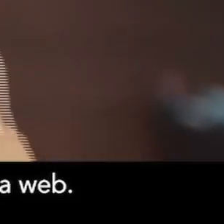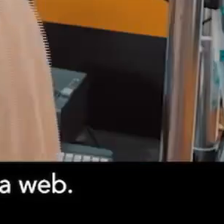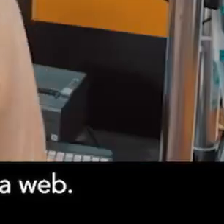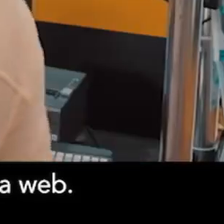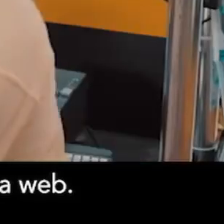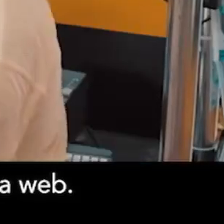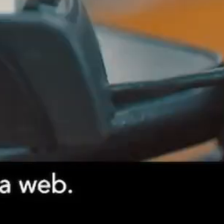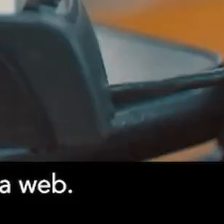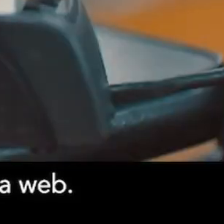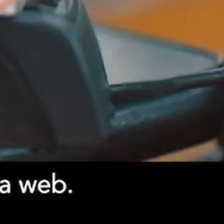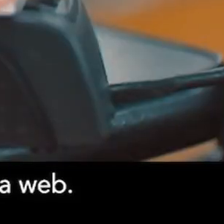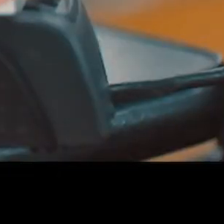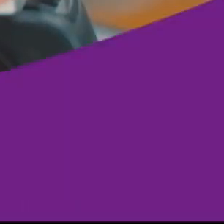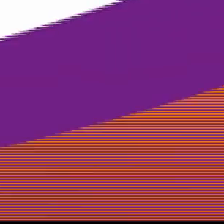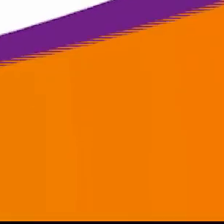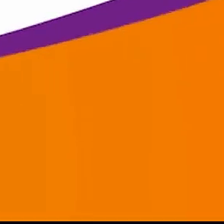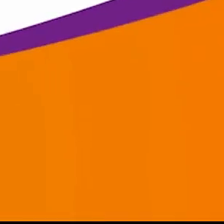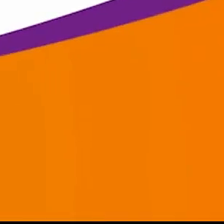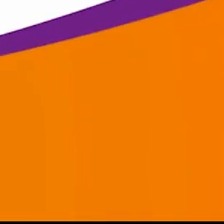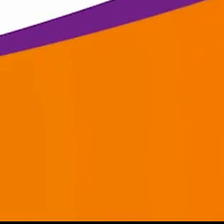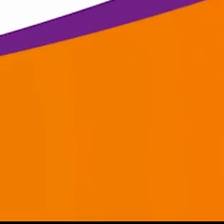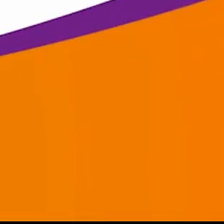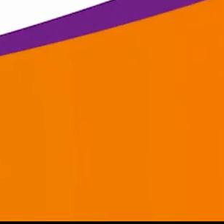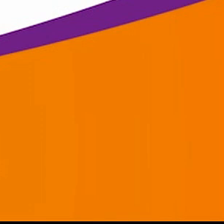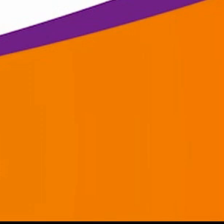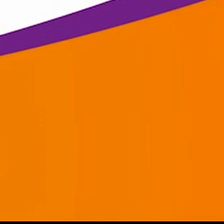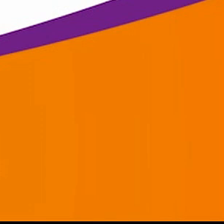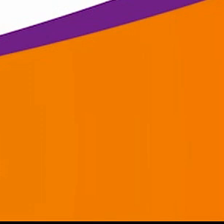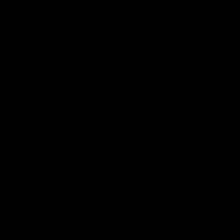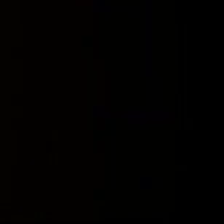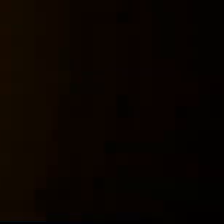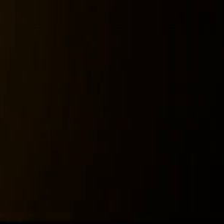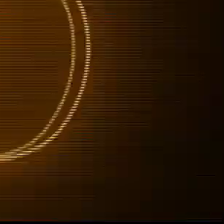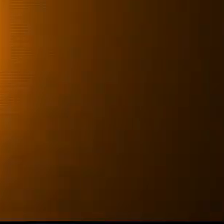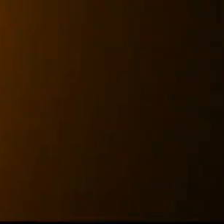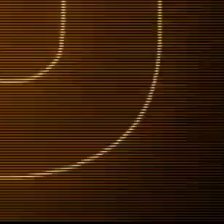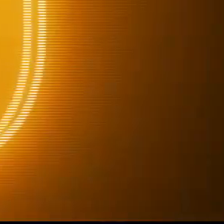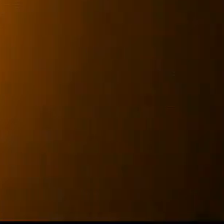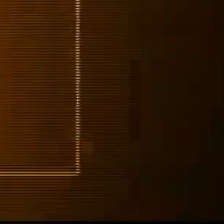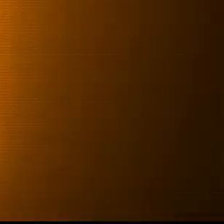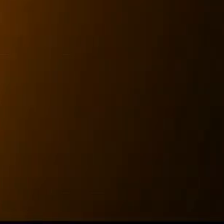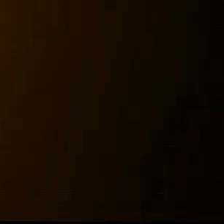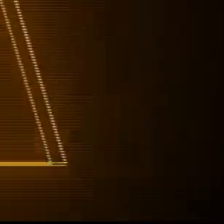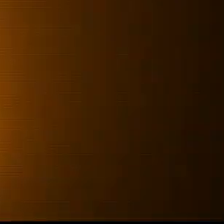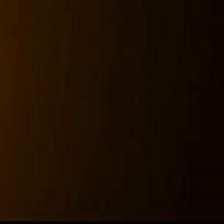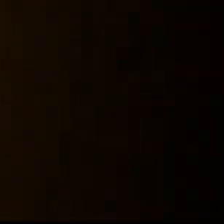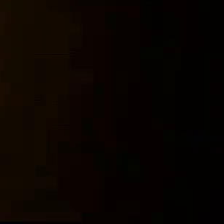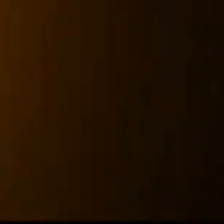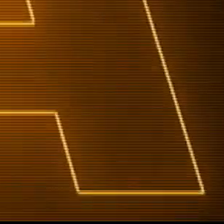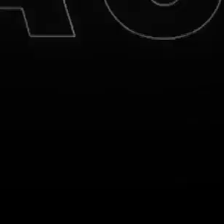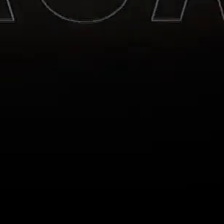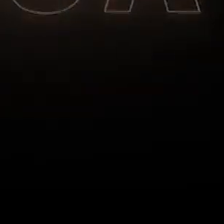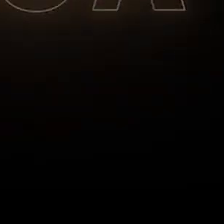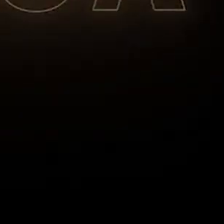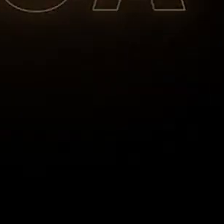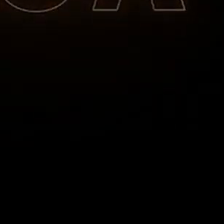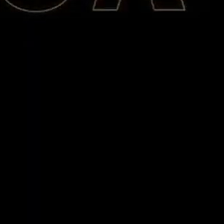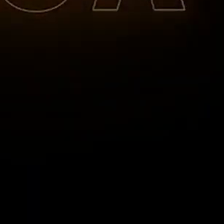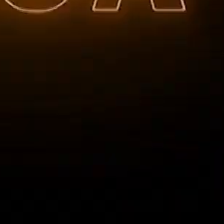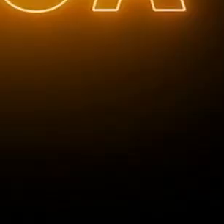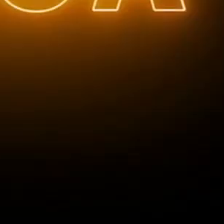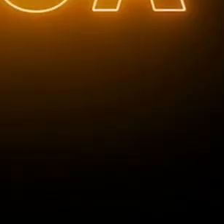Excelente opción para poder hacer compras e inversiones que ayuden a ahorrar y a cuidar el medio ambiente. Usted puede conocer más detalle